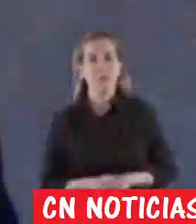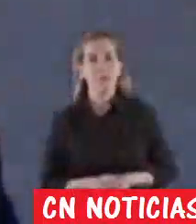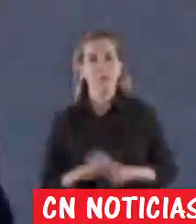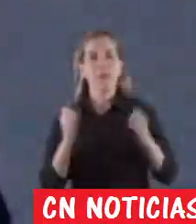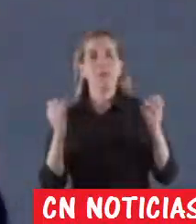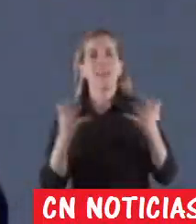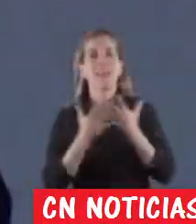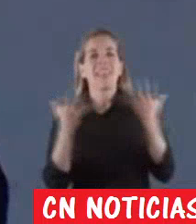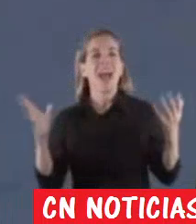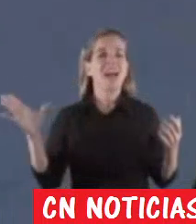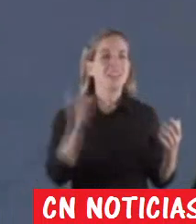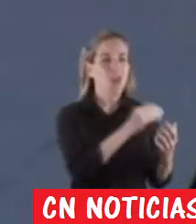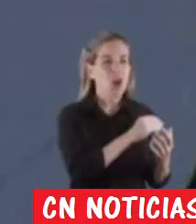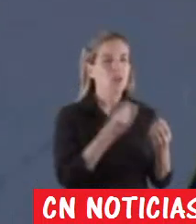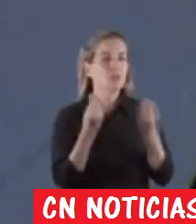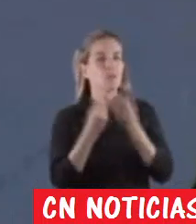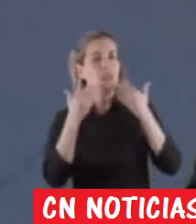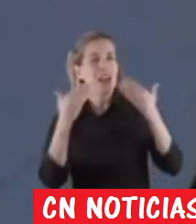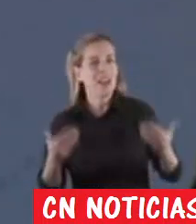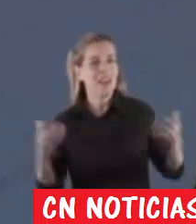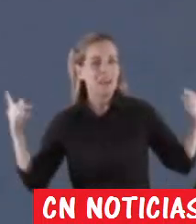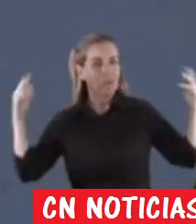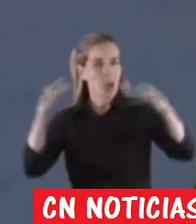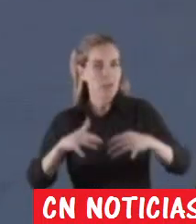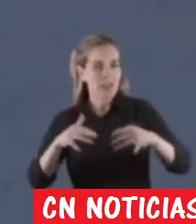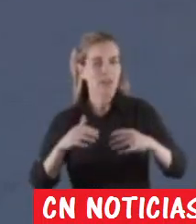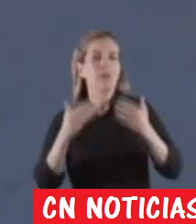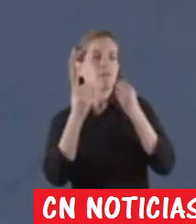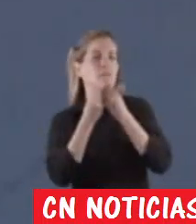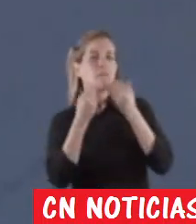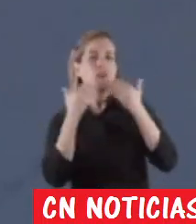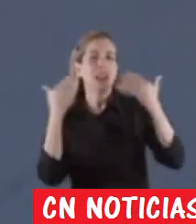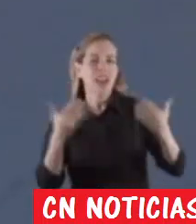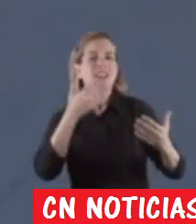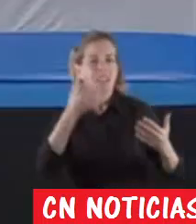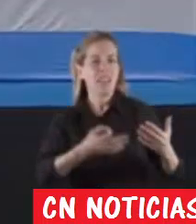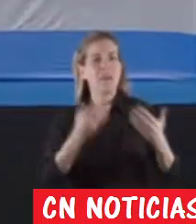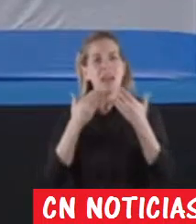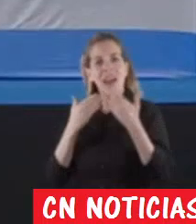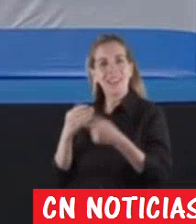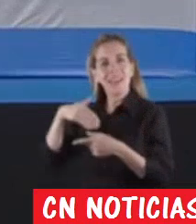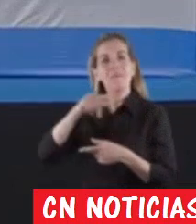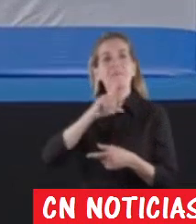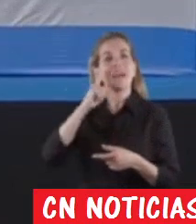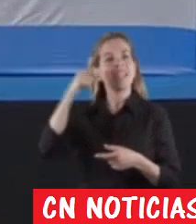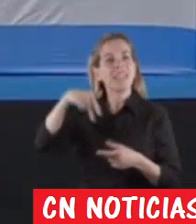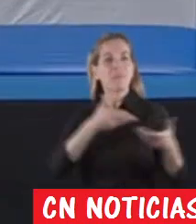Buen día a todos y todas. Muchísimas gracias por estar hoy aquí. Muchísimas gracias, sincero. Gracias, Martín, por invitarme a tu